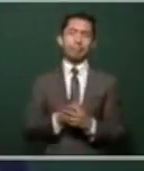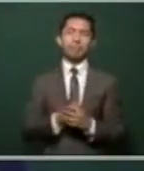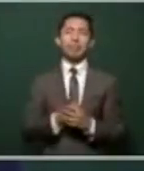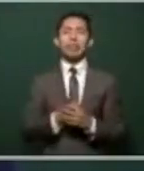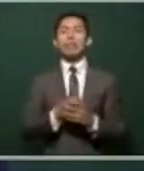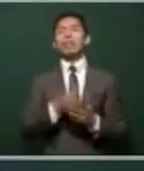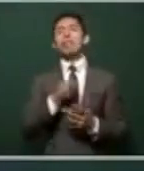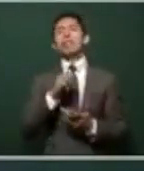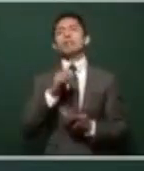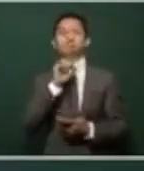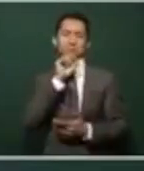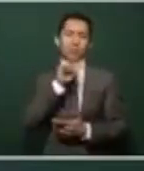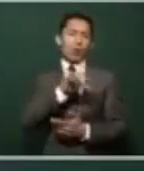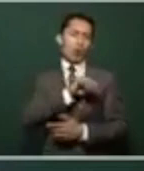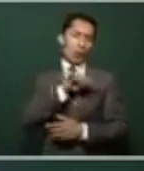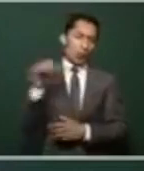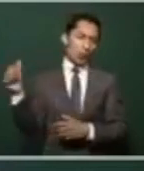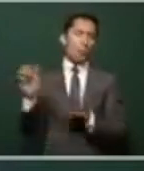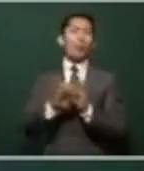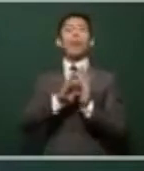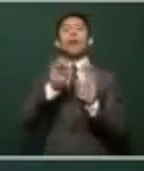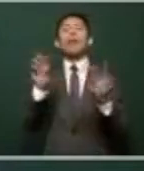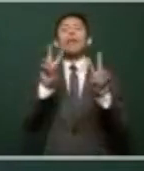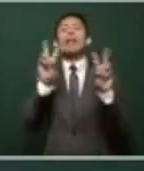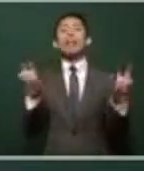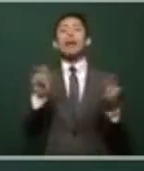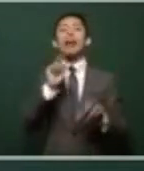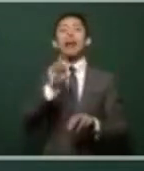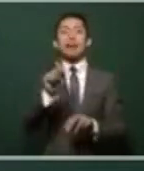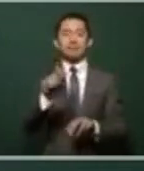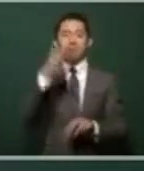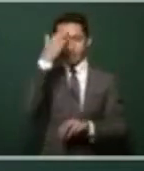por ejemplo, el abandono de las normales.